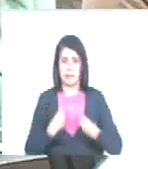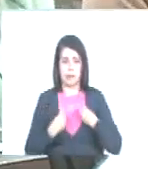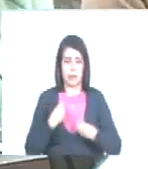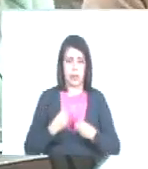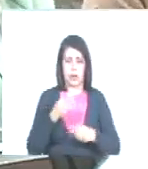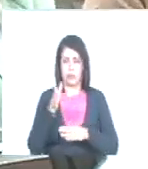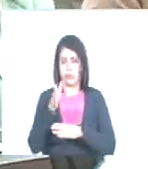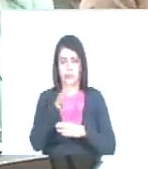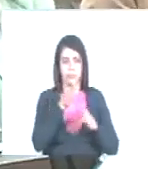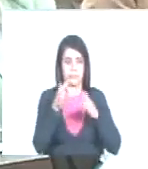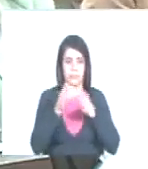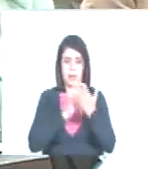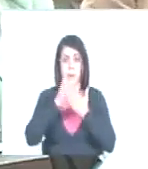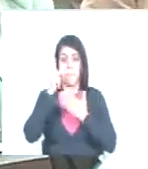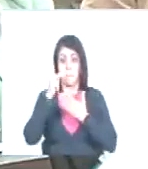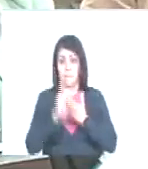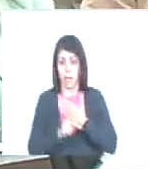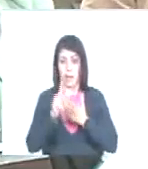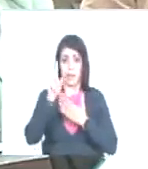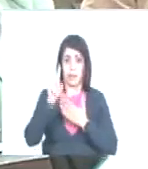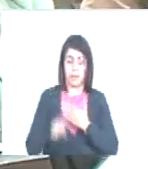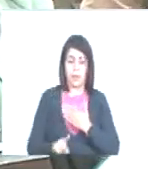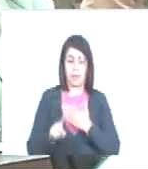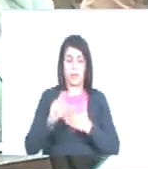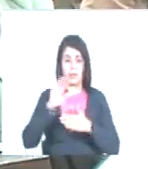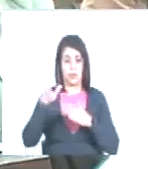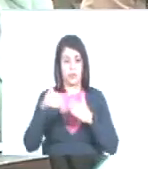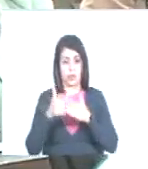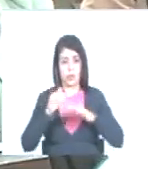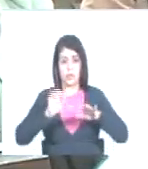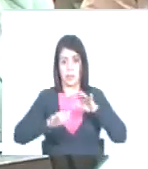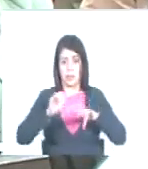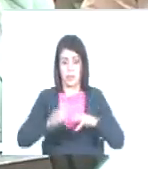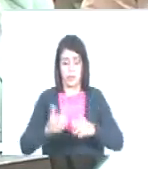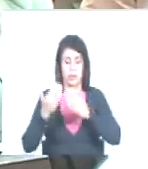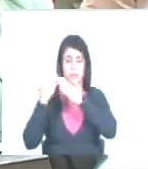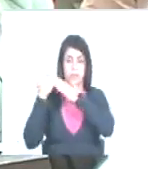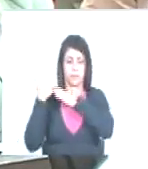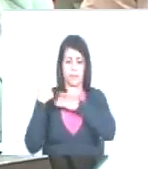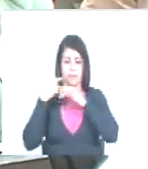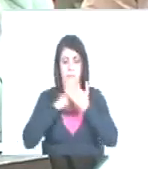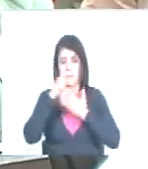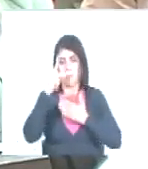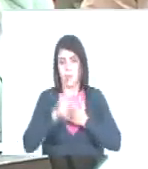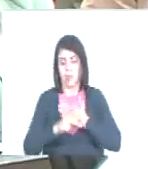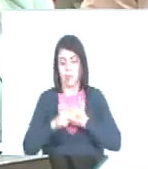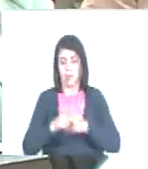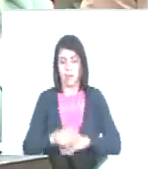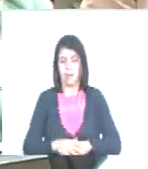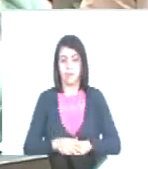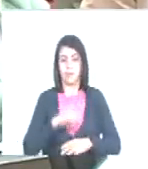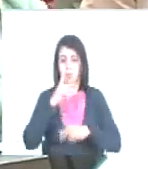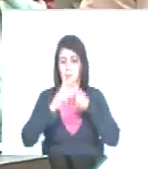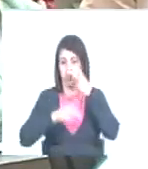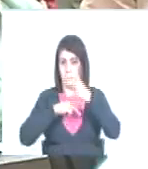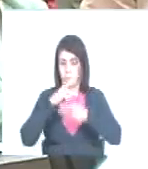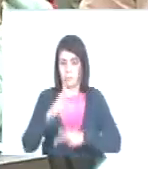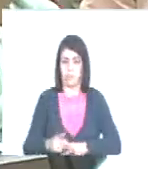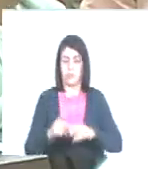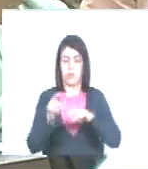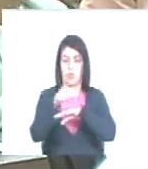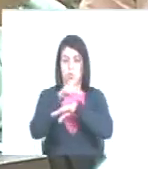una persona planificadora, también integró la Secretaría de Planificación y de Política de